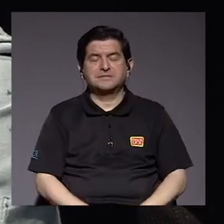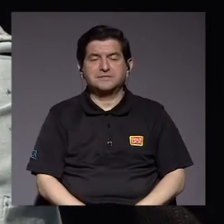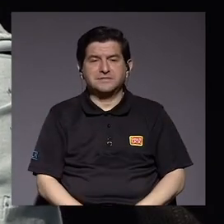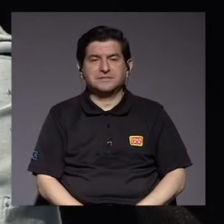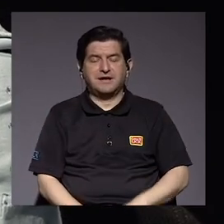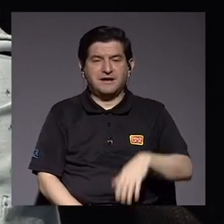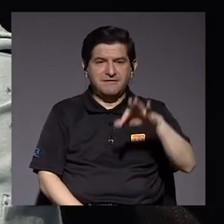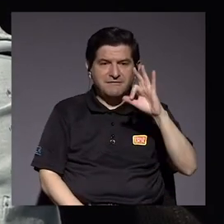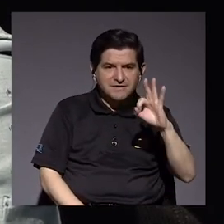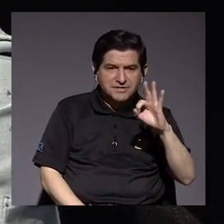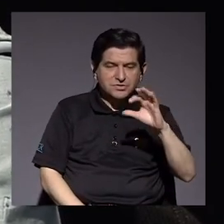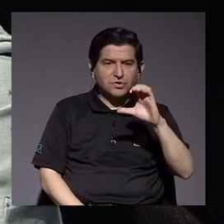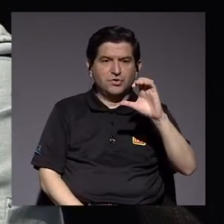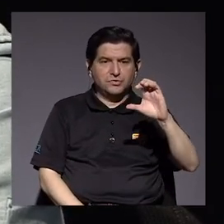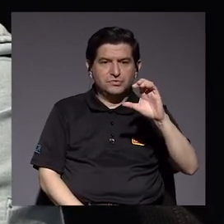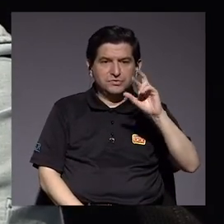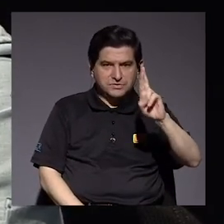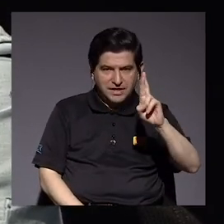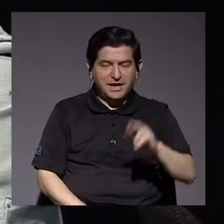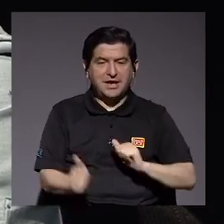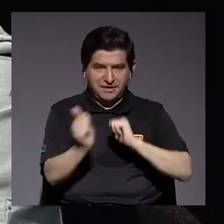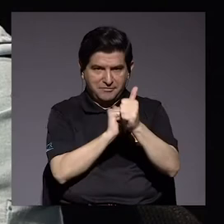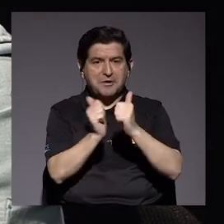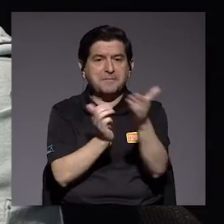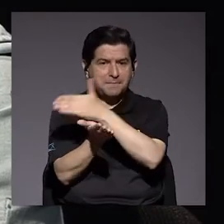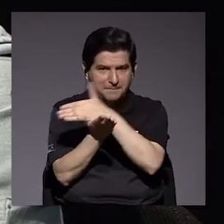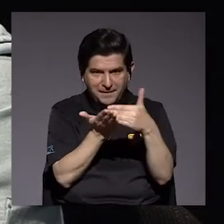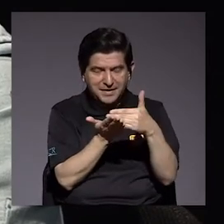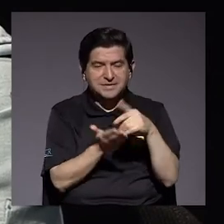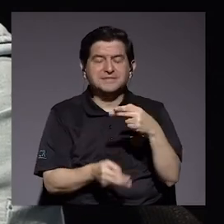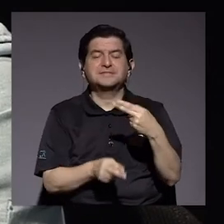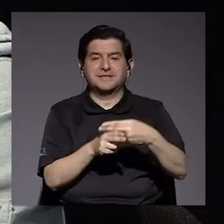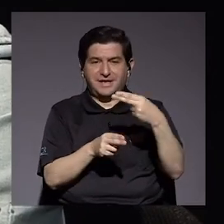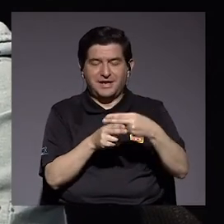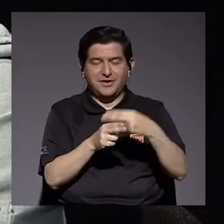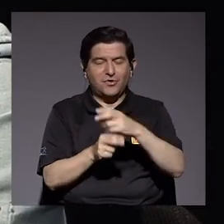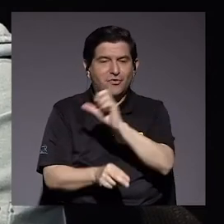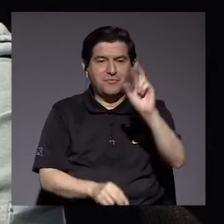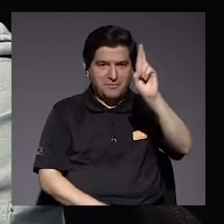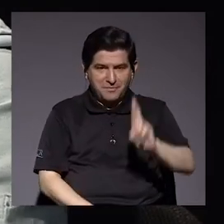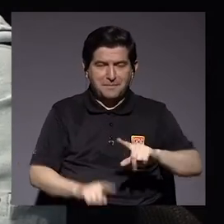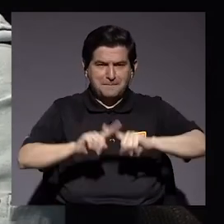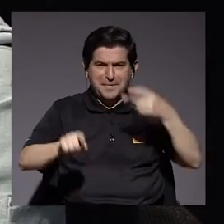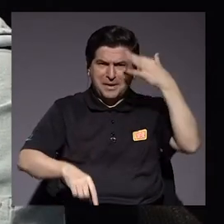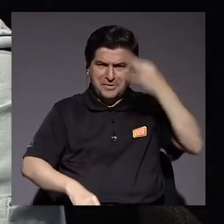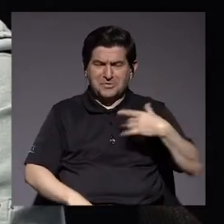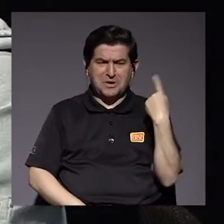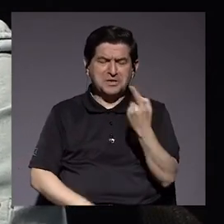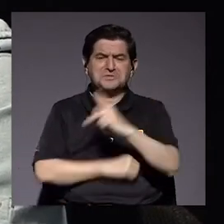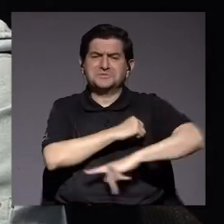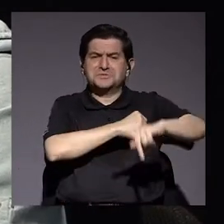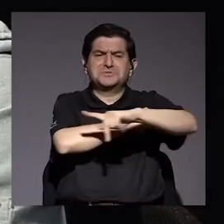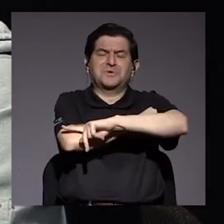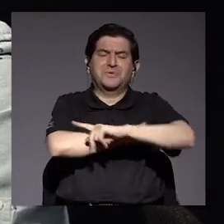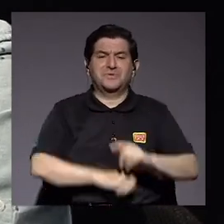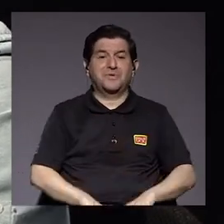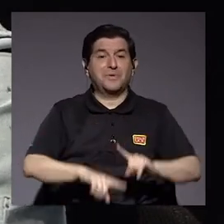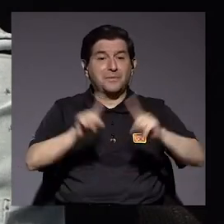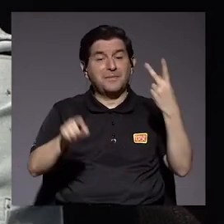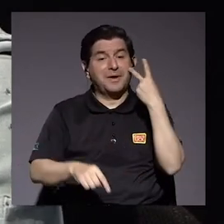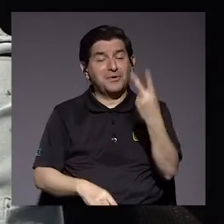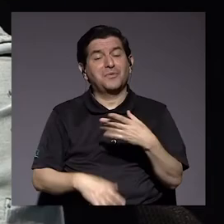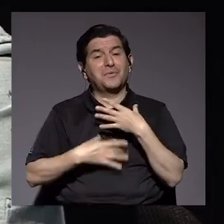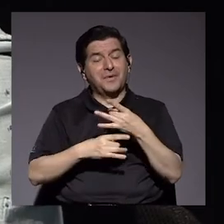Phaseolus costarricensis pasa las fronteras. Y es curioso porque fue el que se bautizó como costarricensis, pues se pensaba que estaba solo en el país.